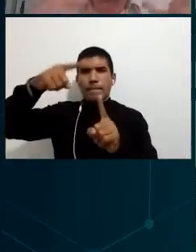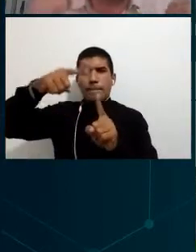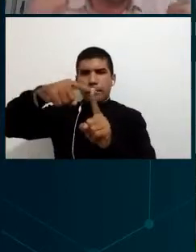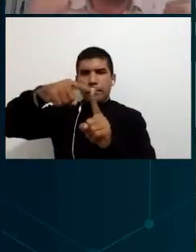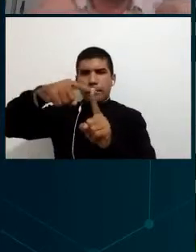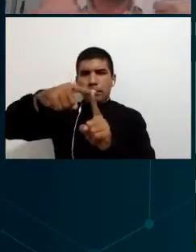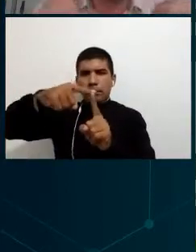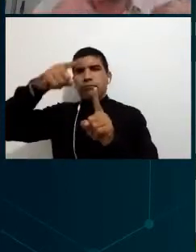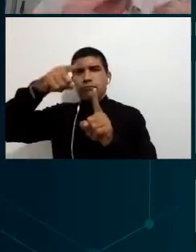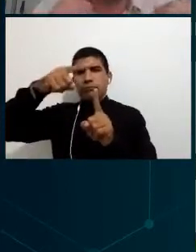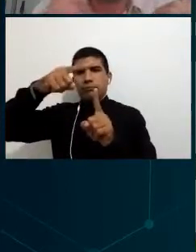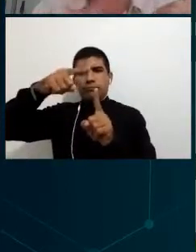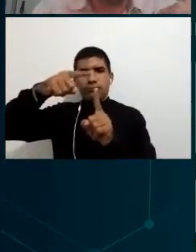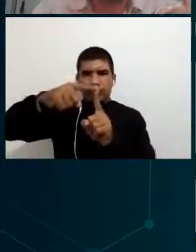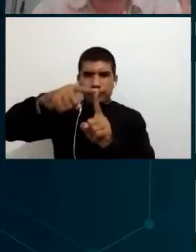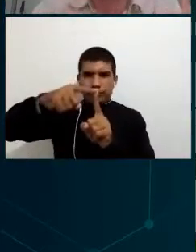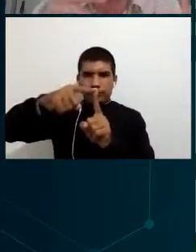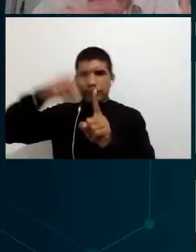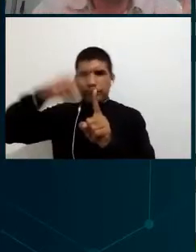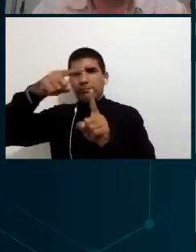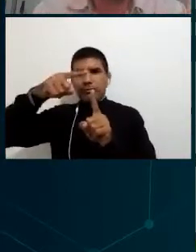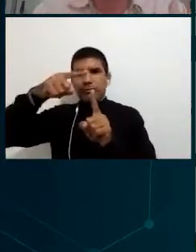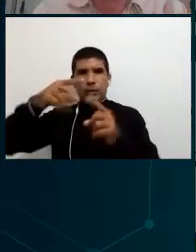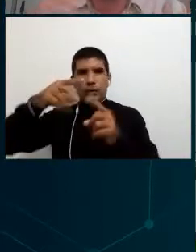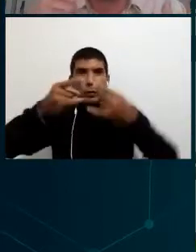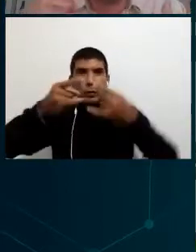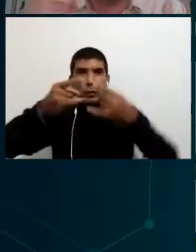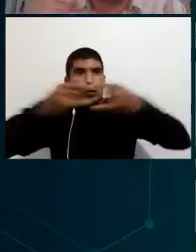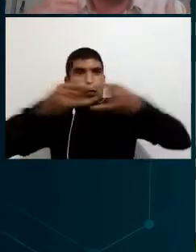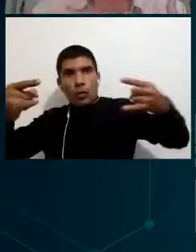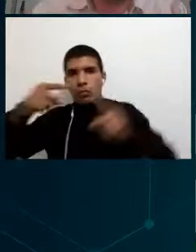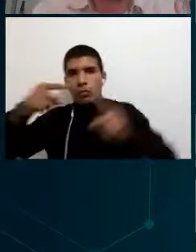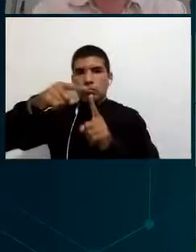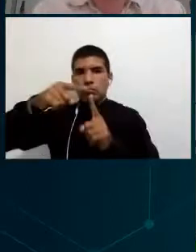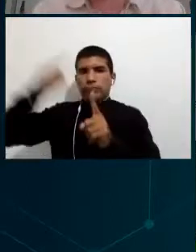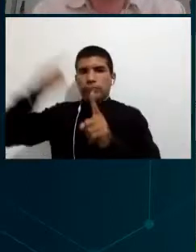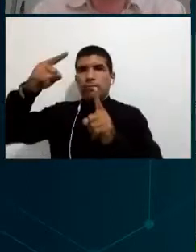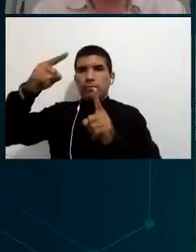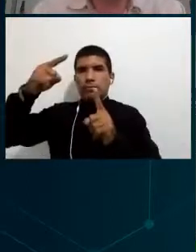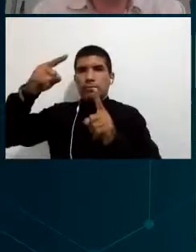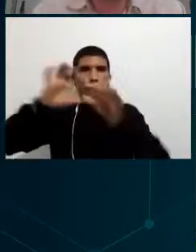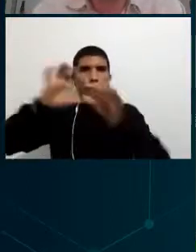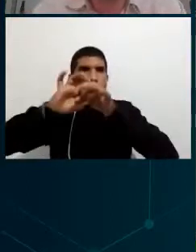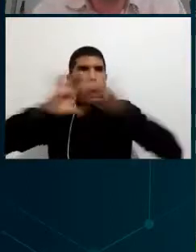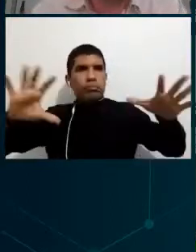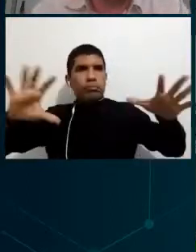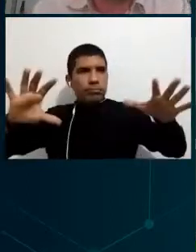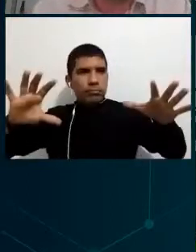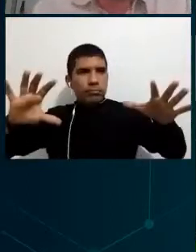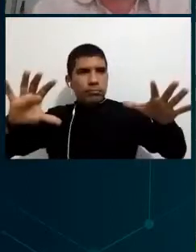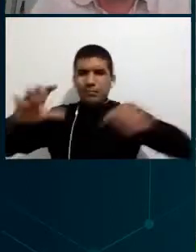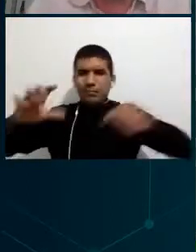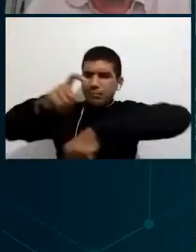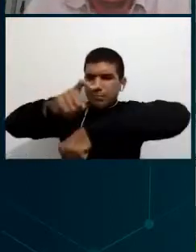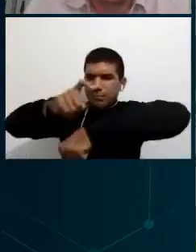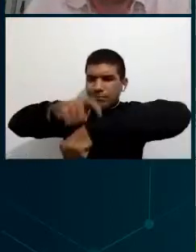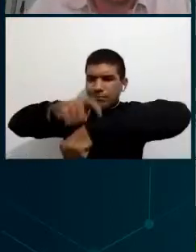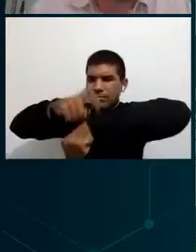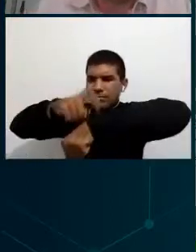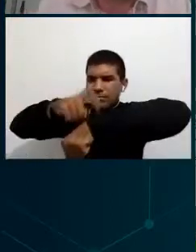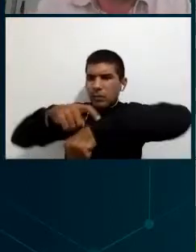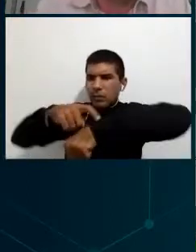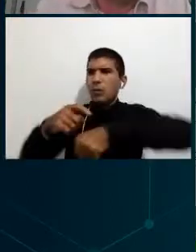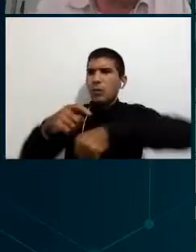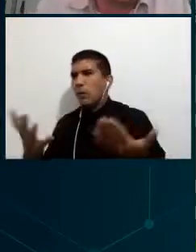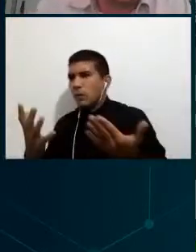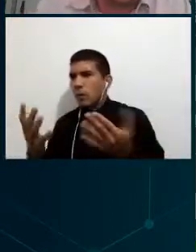línea, mira la cantidad de paquetes que envía, que recibe, si los paquetes son adecuados y también evalúan los tiempos de latencia. Entonces,